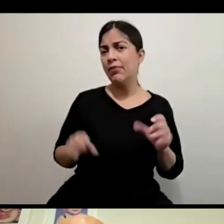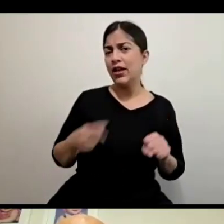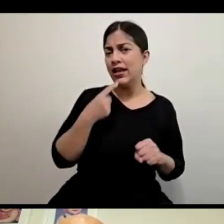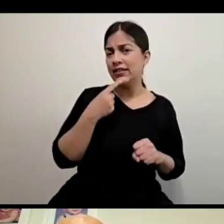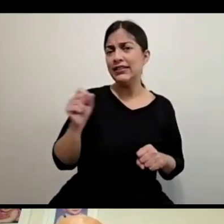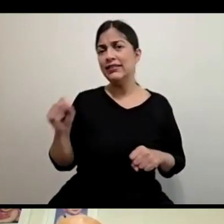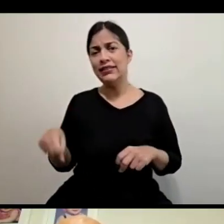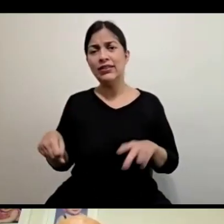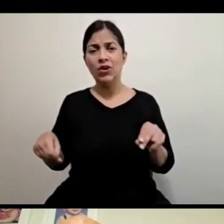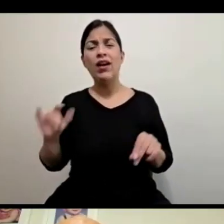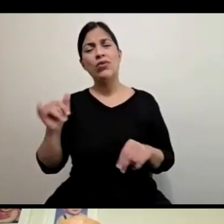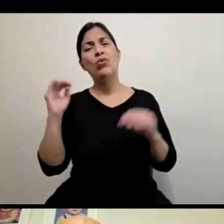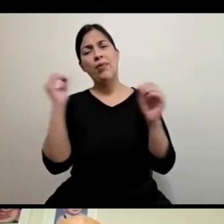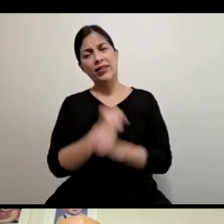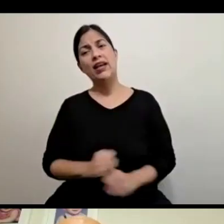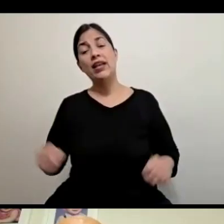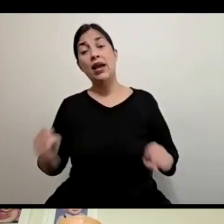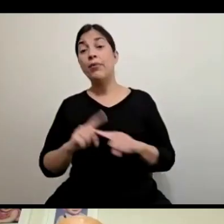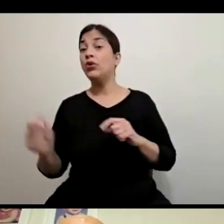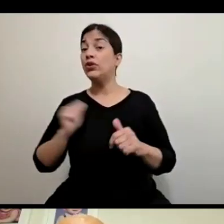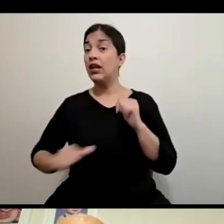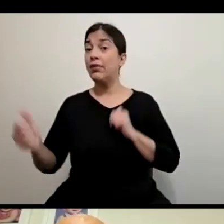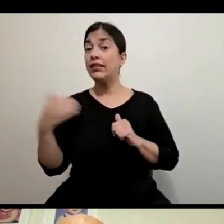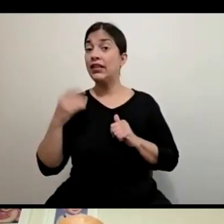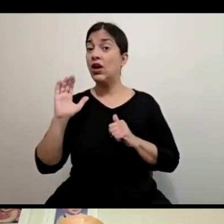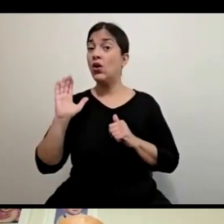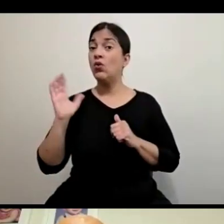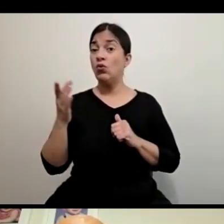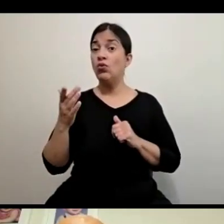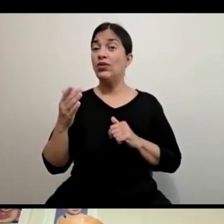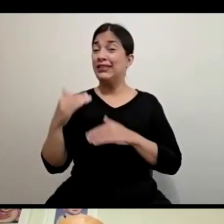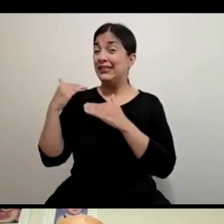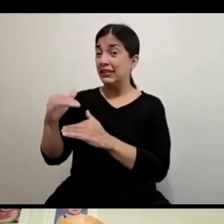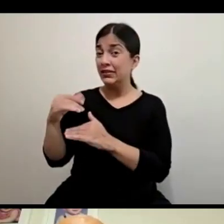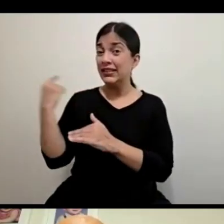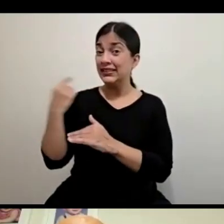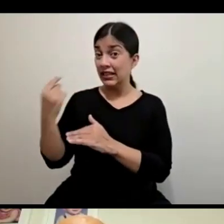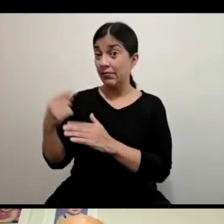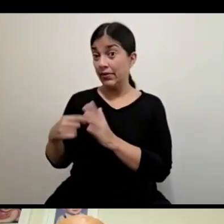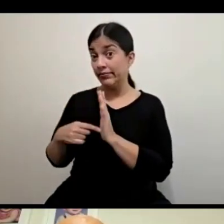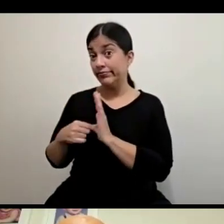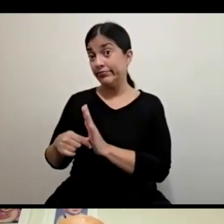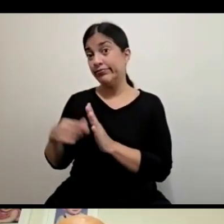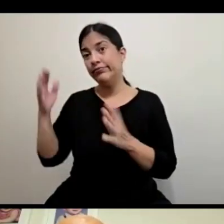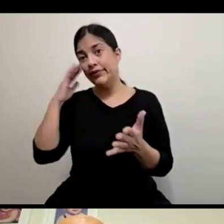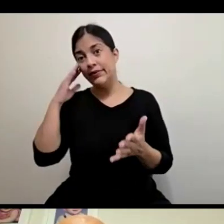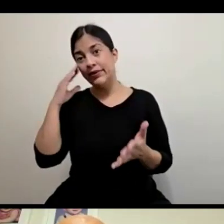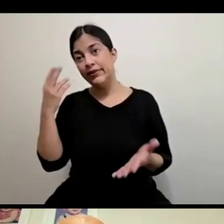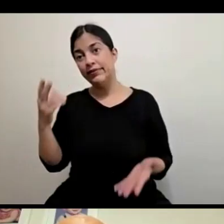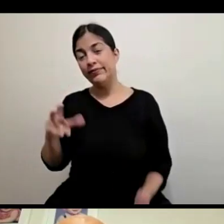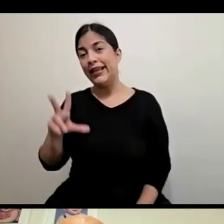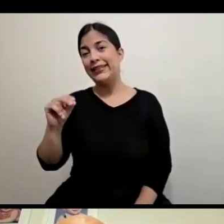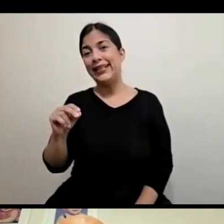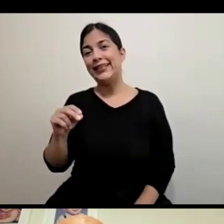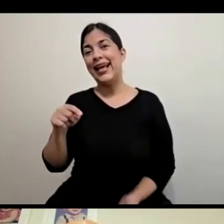batalla. Pero era que drama tenía una gran camisa de fuerza que siempre se mencionaba, que era los llamados 30 créditos, eso de